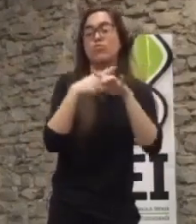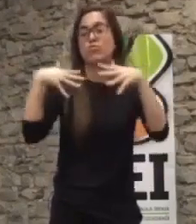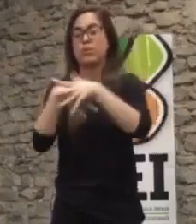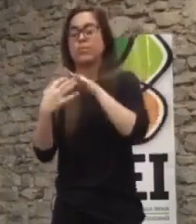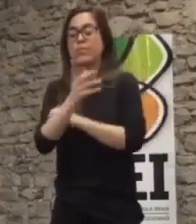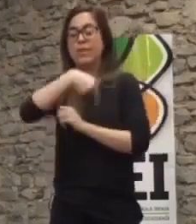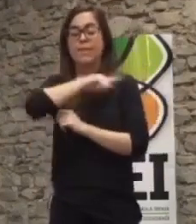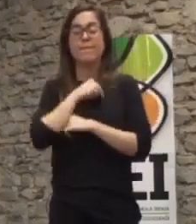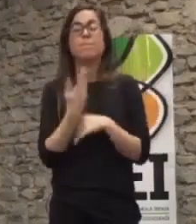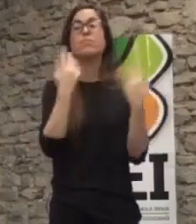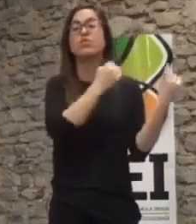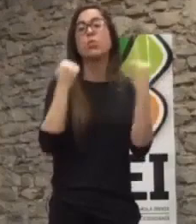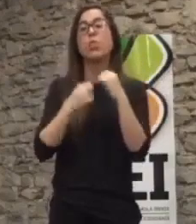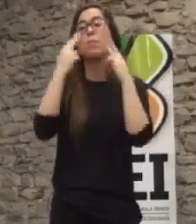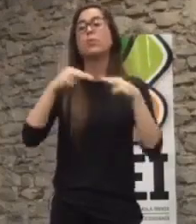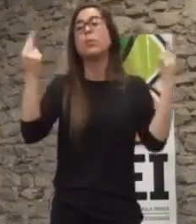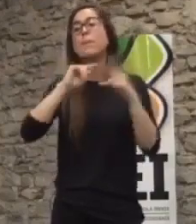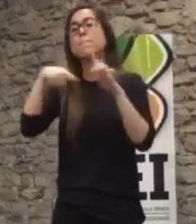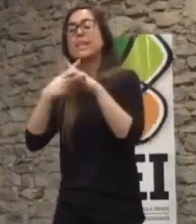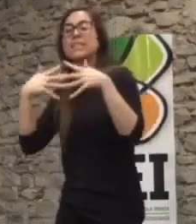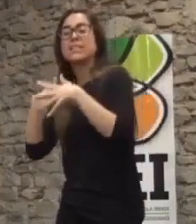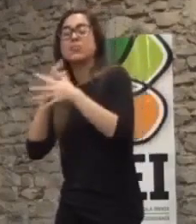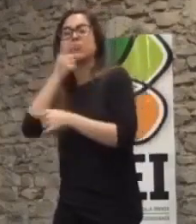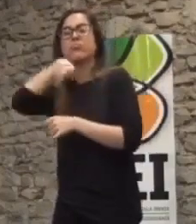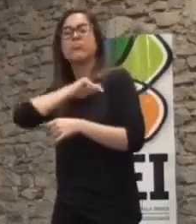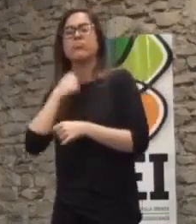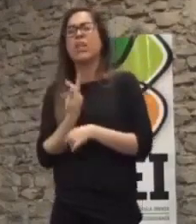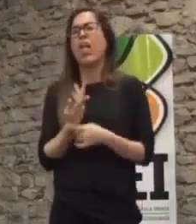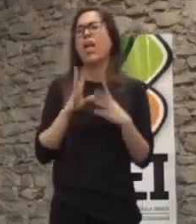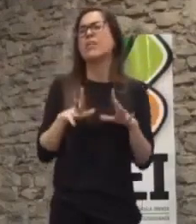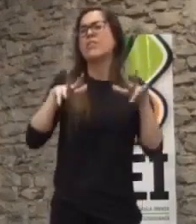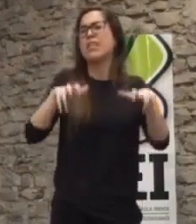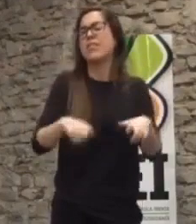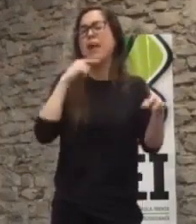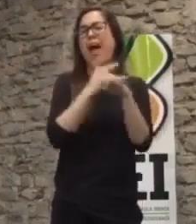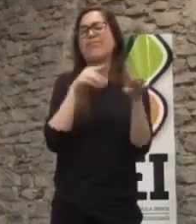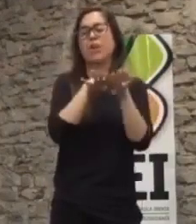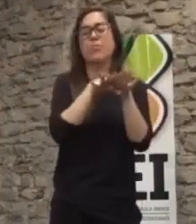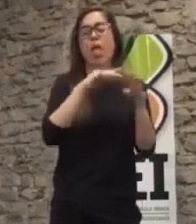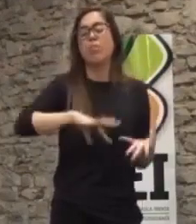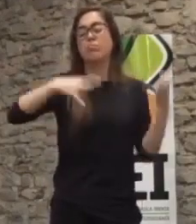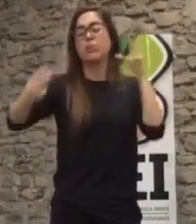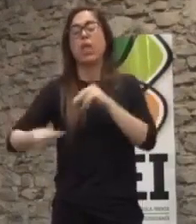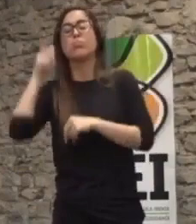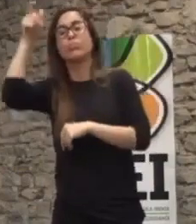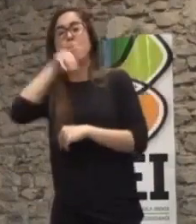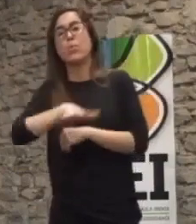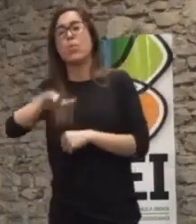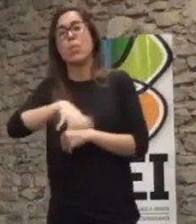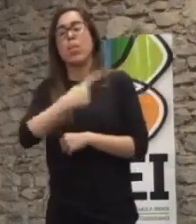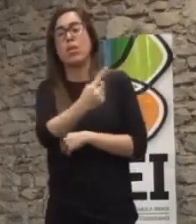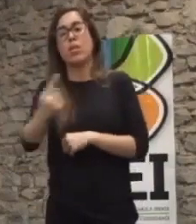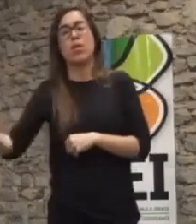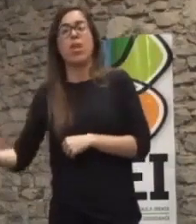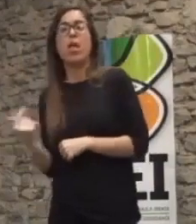agentes sociales e instituciones públicas que llevamos a cabo diferentes iniciativas antirrumores adaptadas a cada municipio o a cada ámbito